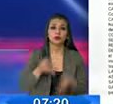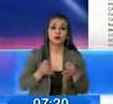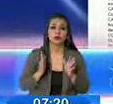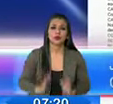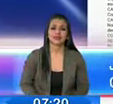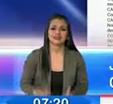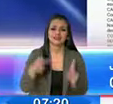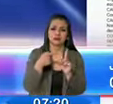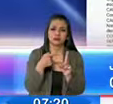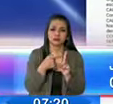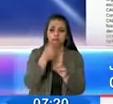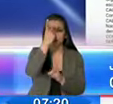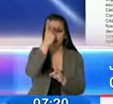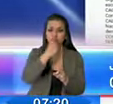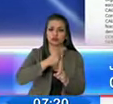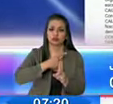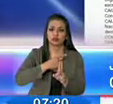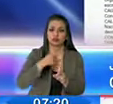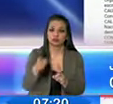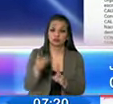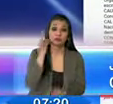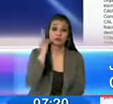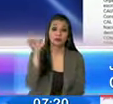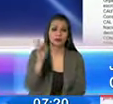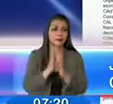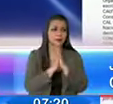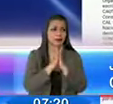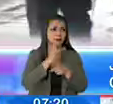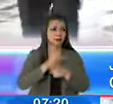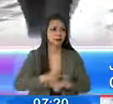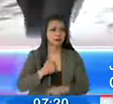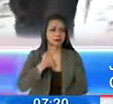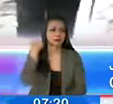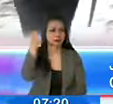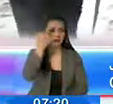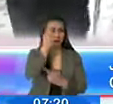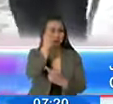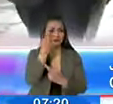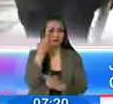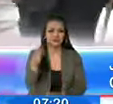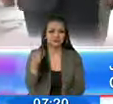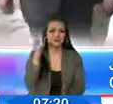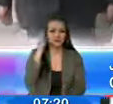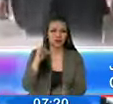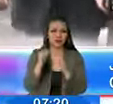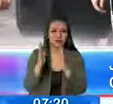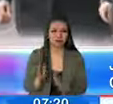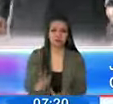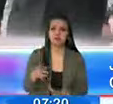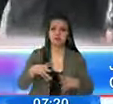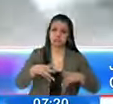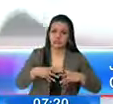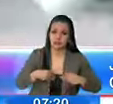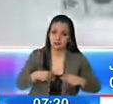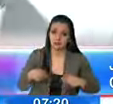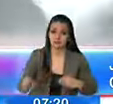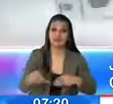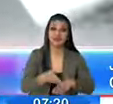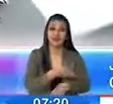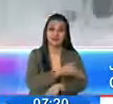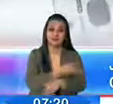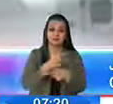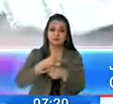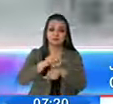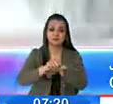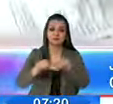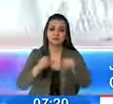Gómez. En su providencia acoge el pedido de acción de protección que días antes había presentado la legisladora Cristina Reyes, que fue sancionada por el CAL